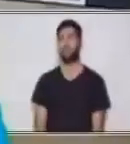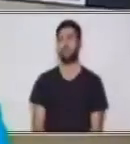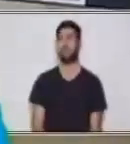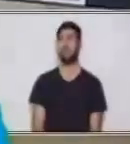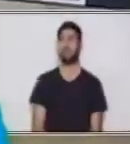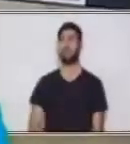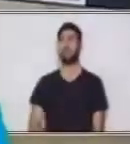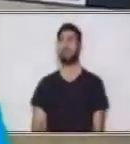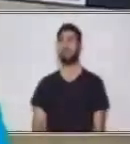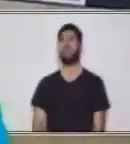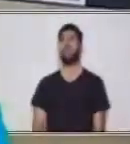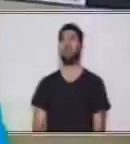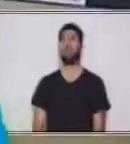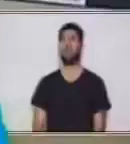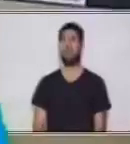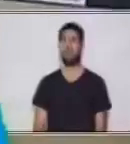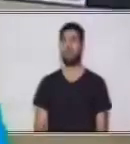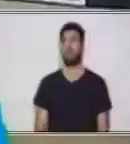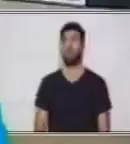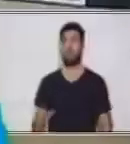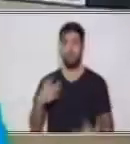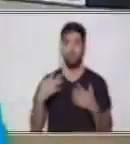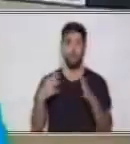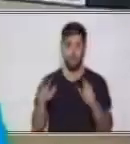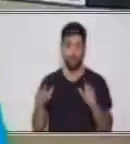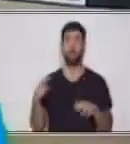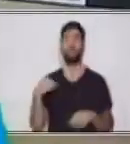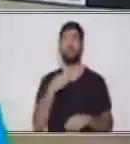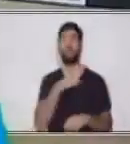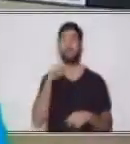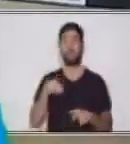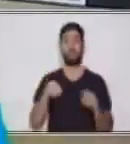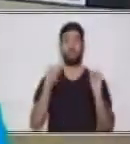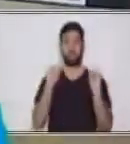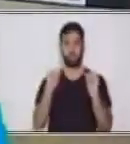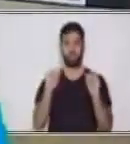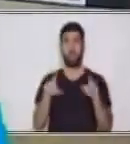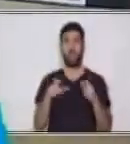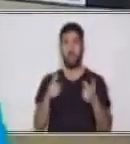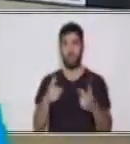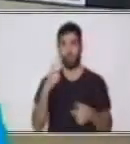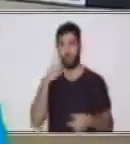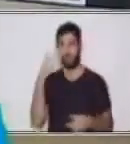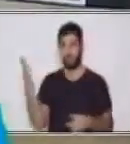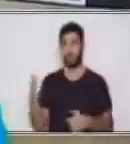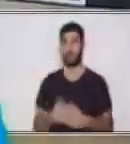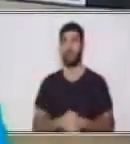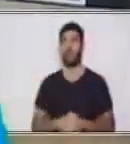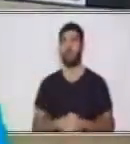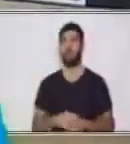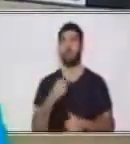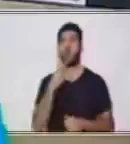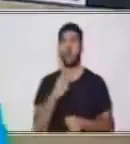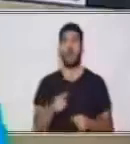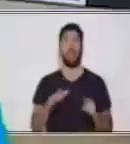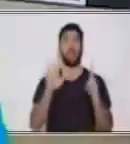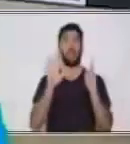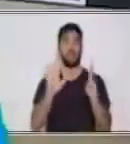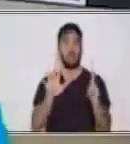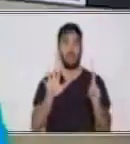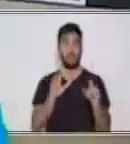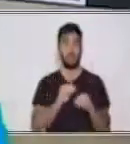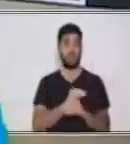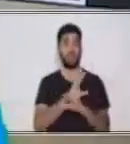Muy bien. Como no vamos a ver ahorita la diferencia, vas a ir descubriendo. A las 6 de la mañana,